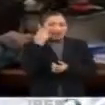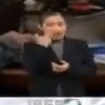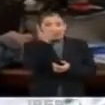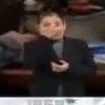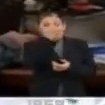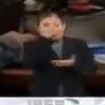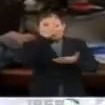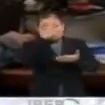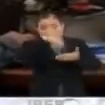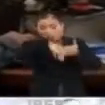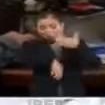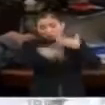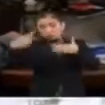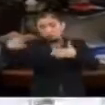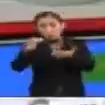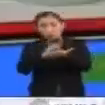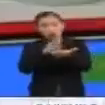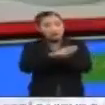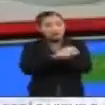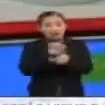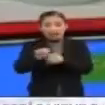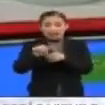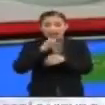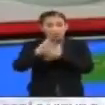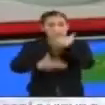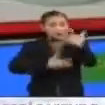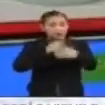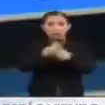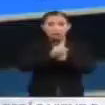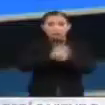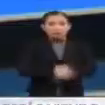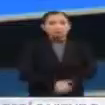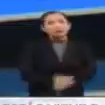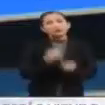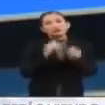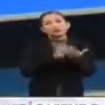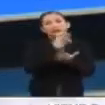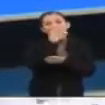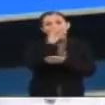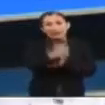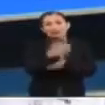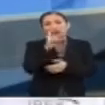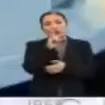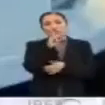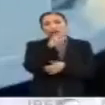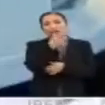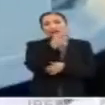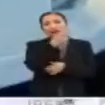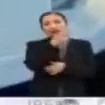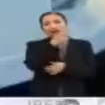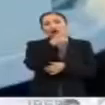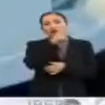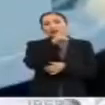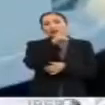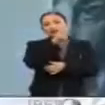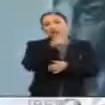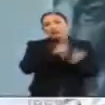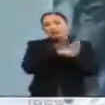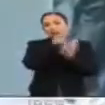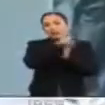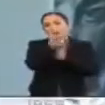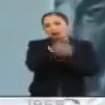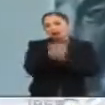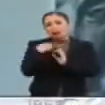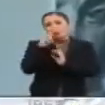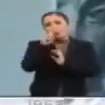devaluación, en fin, es un completo desastre la economía argentina. Claro. Pues muchísimas gracias, doctor Gregorio Vidal, del Departamento de Economía de